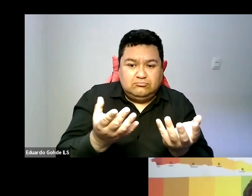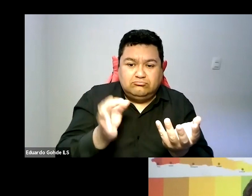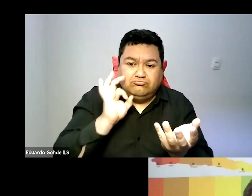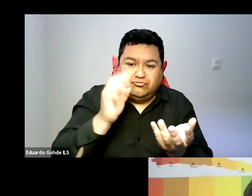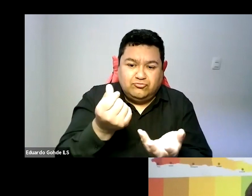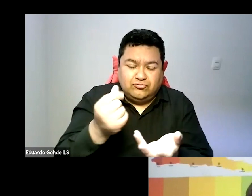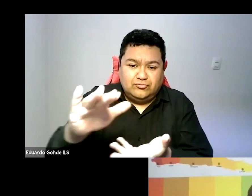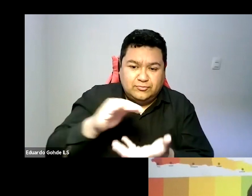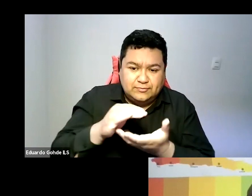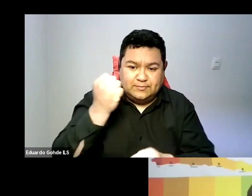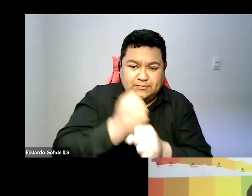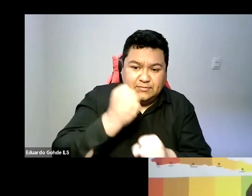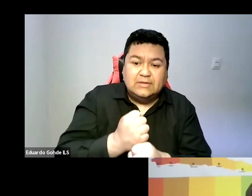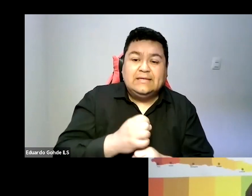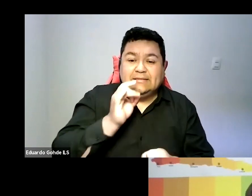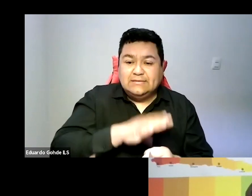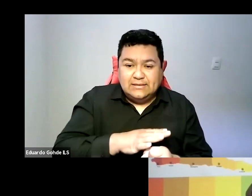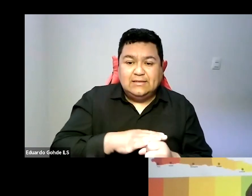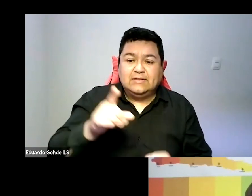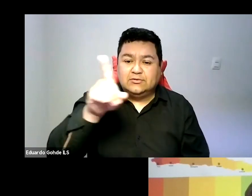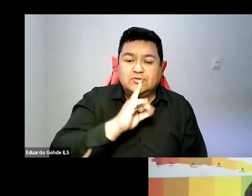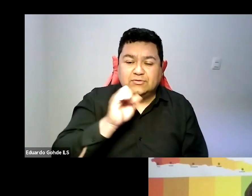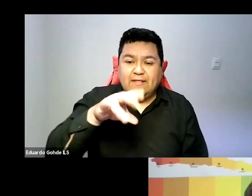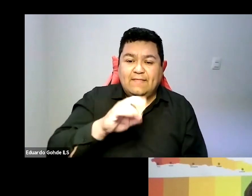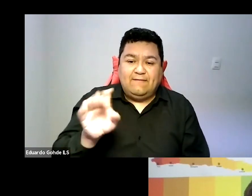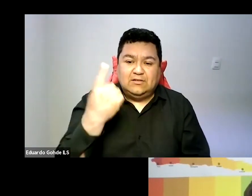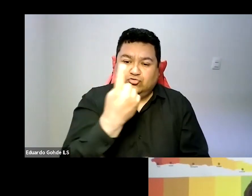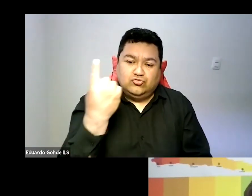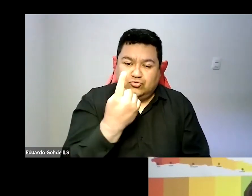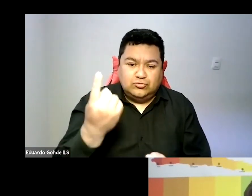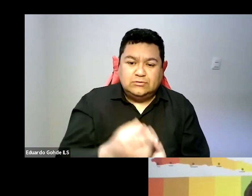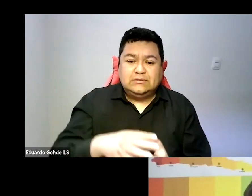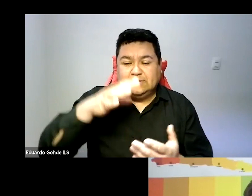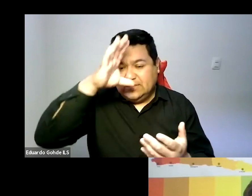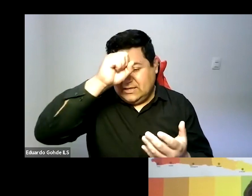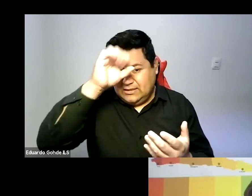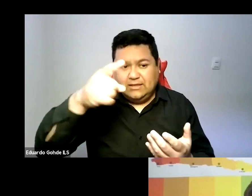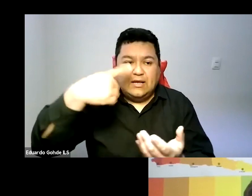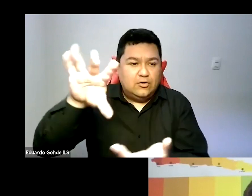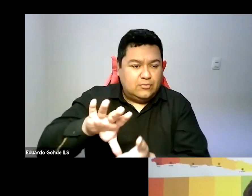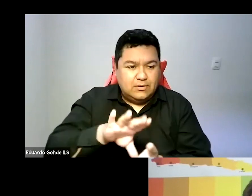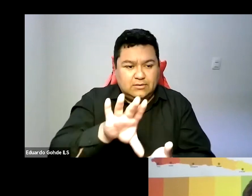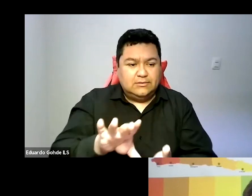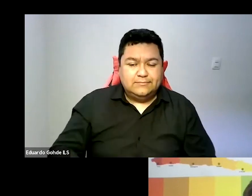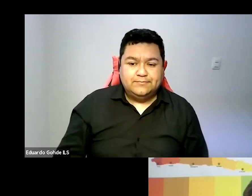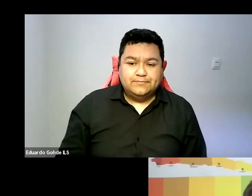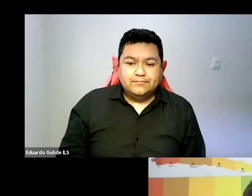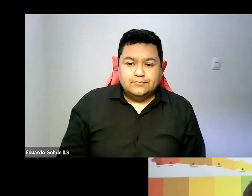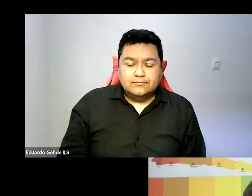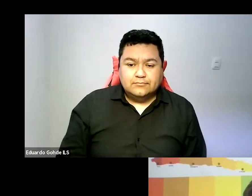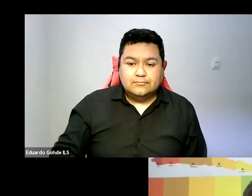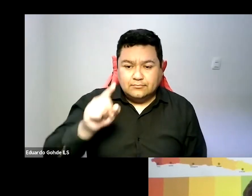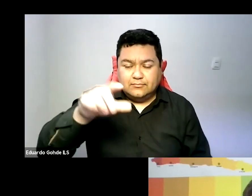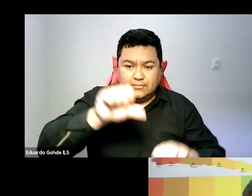que tiene que lograr es un Chile con una minería sustentable, ¿sí? Y Argentina y cualquier otro país, me refiero. Y ahí es donde la ciencia